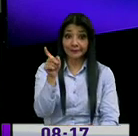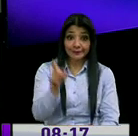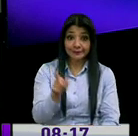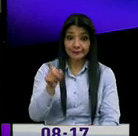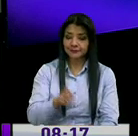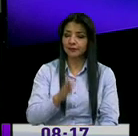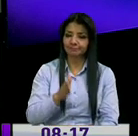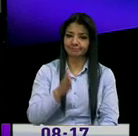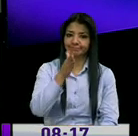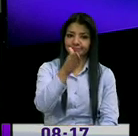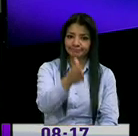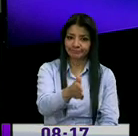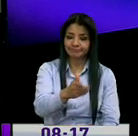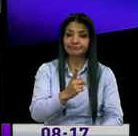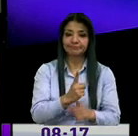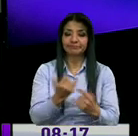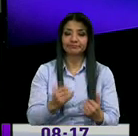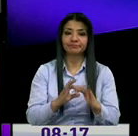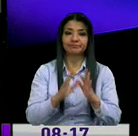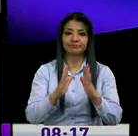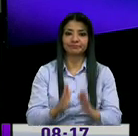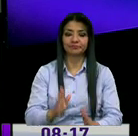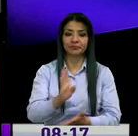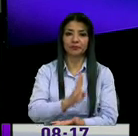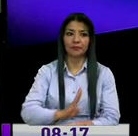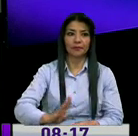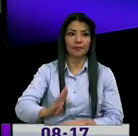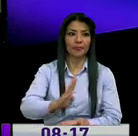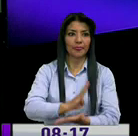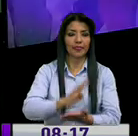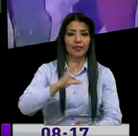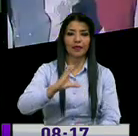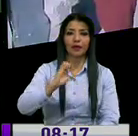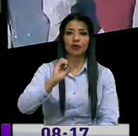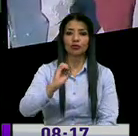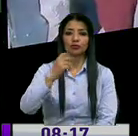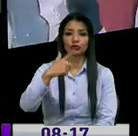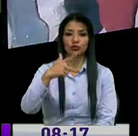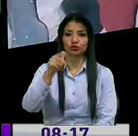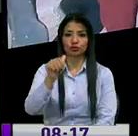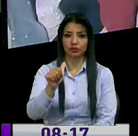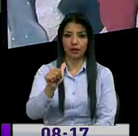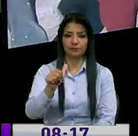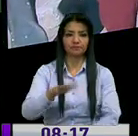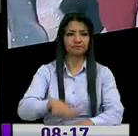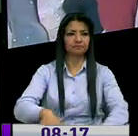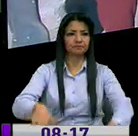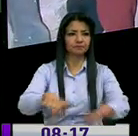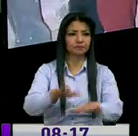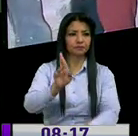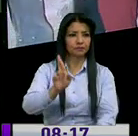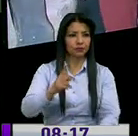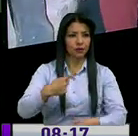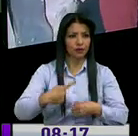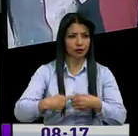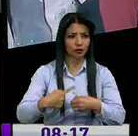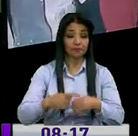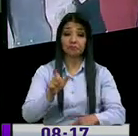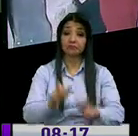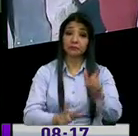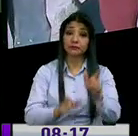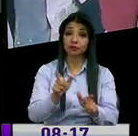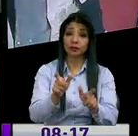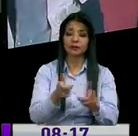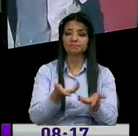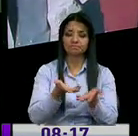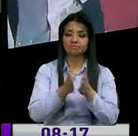Vamos ahora con Andrea Orbe, se encuentra en el barrio La Cocha. Este es el sector de Bellaterio. Los vecinos, ustedes, los moradores del sector,